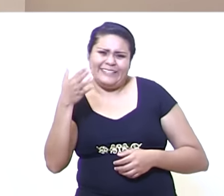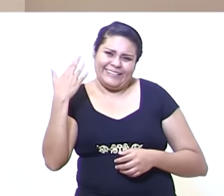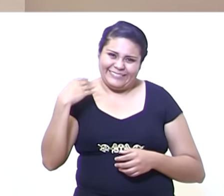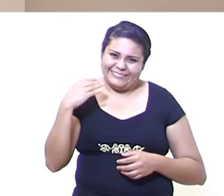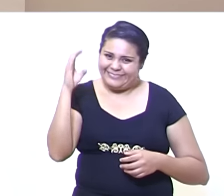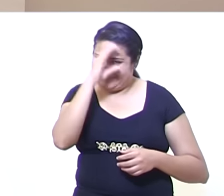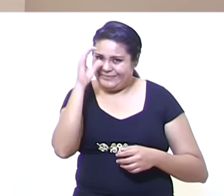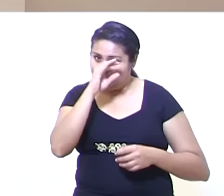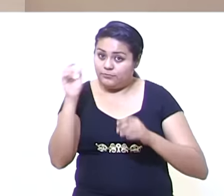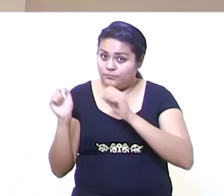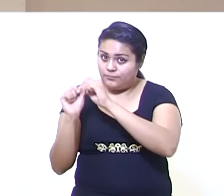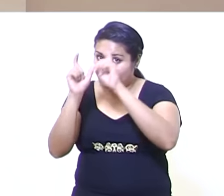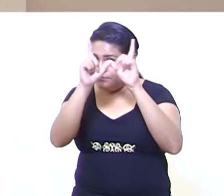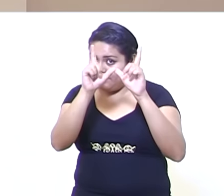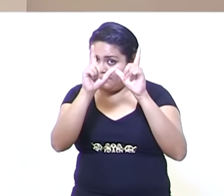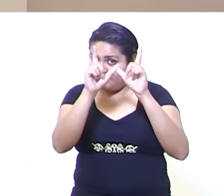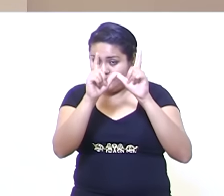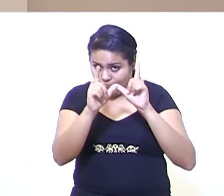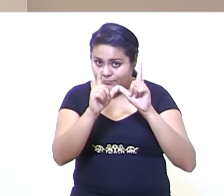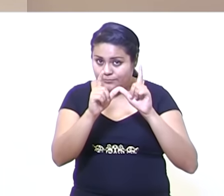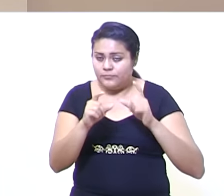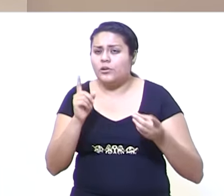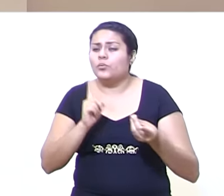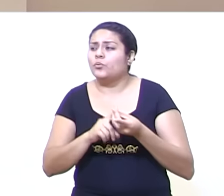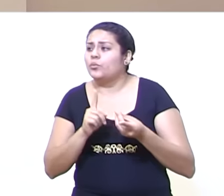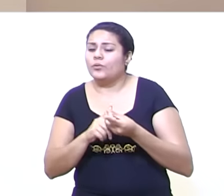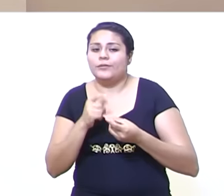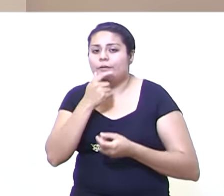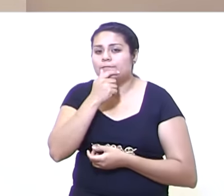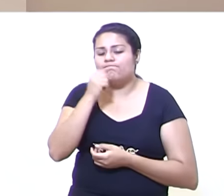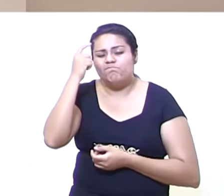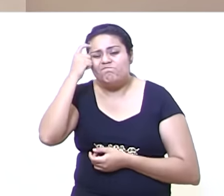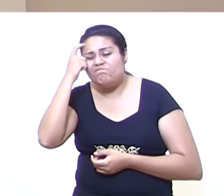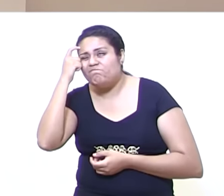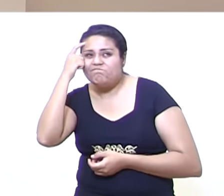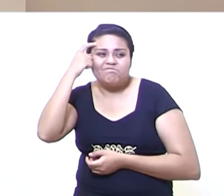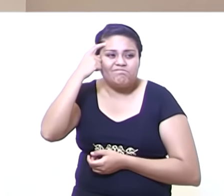presenté? Yo observo que aquí hay una pista.